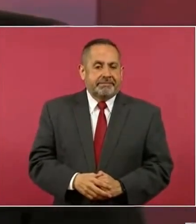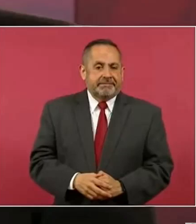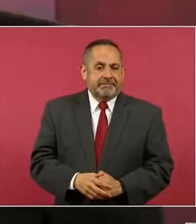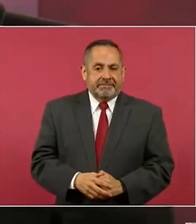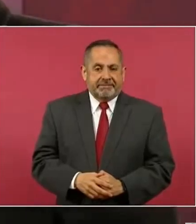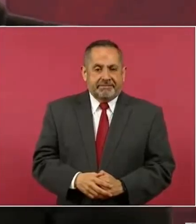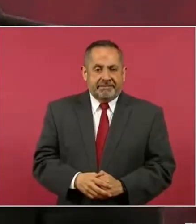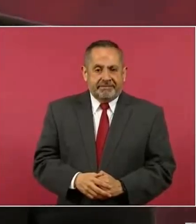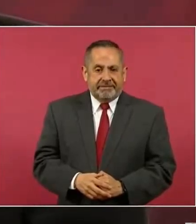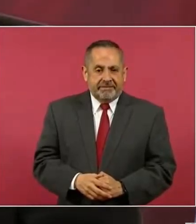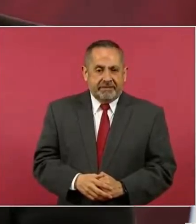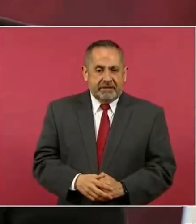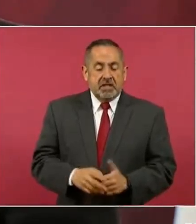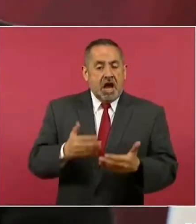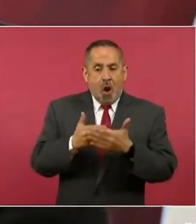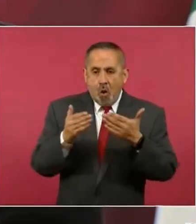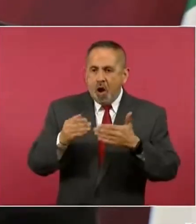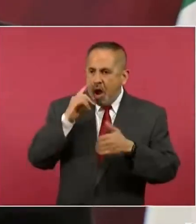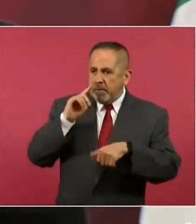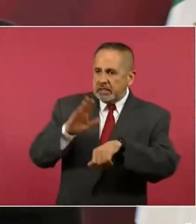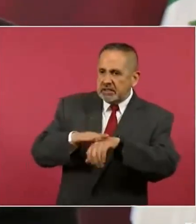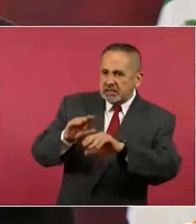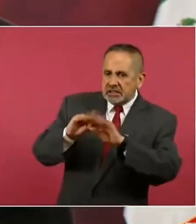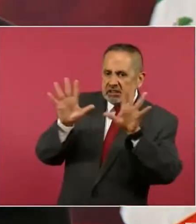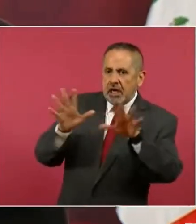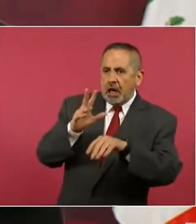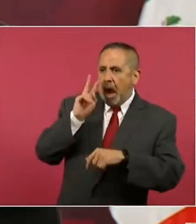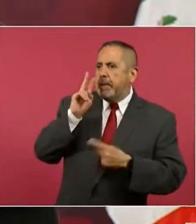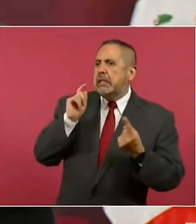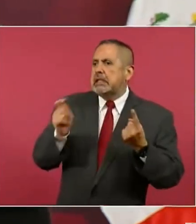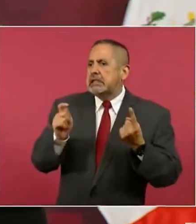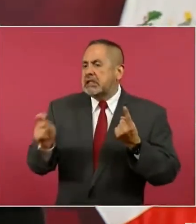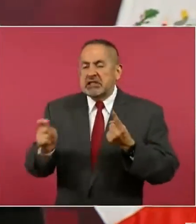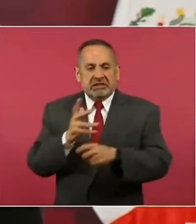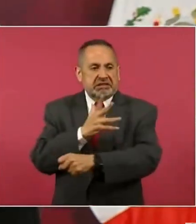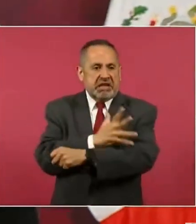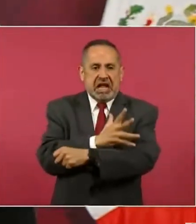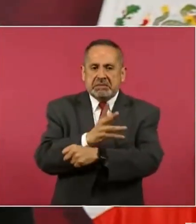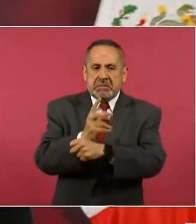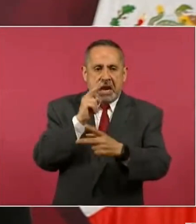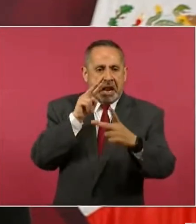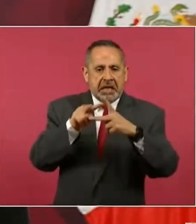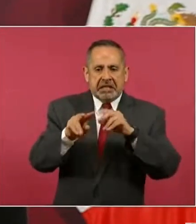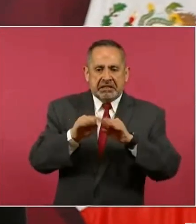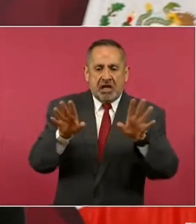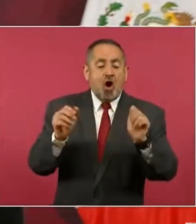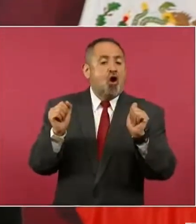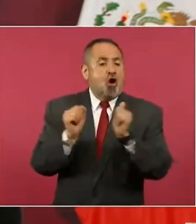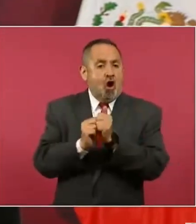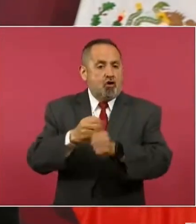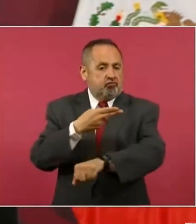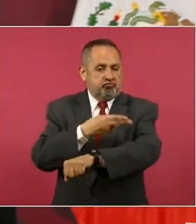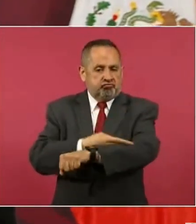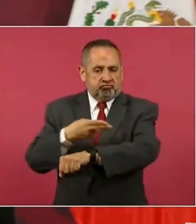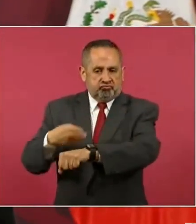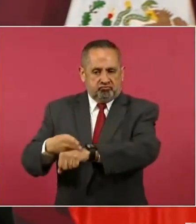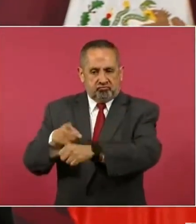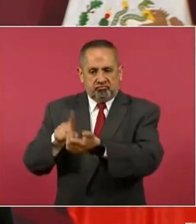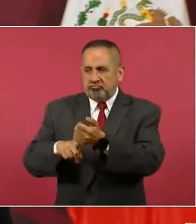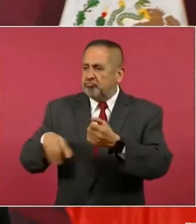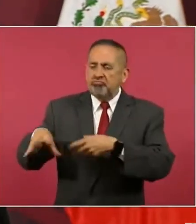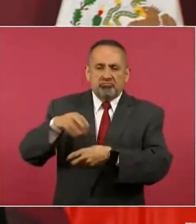Ahora hay transparencia y honestidad.